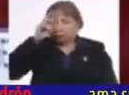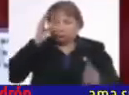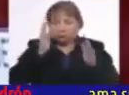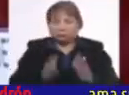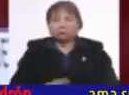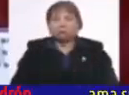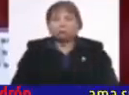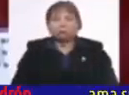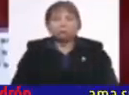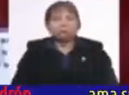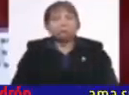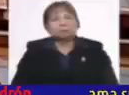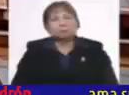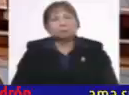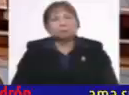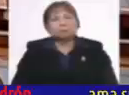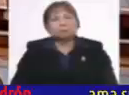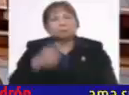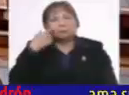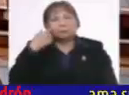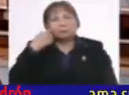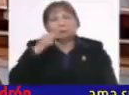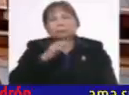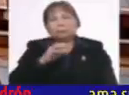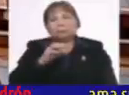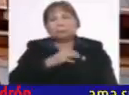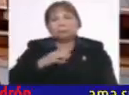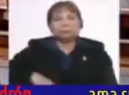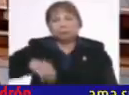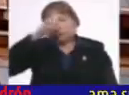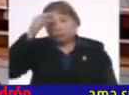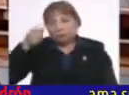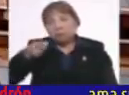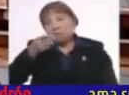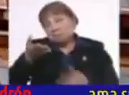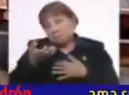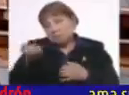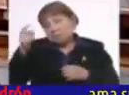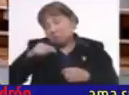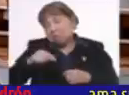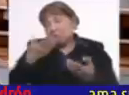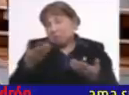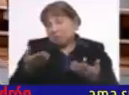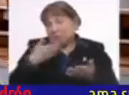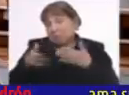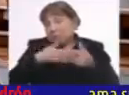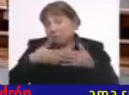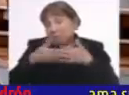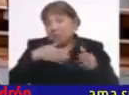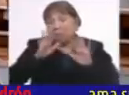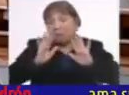ok entonces el señor castillo lo invito a usted usted aceptó no cierto a pesar de todas